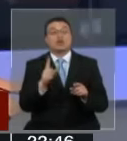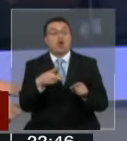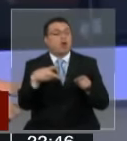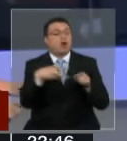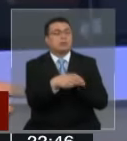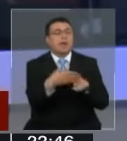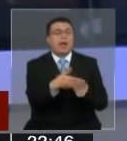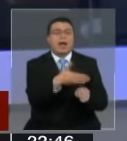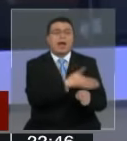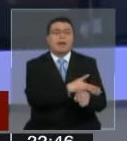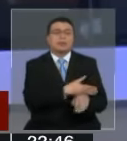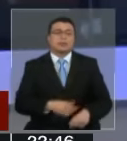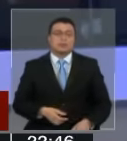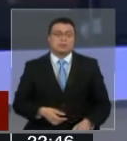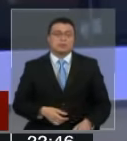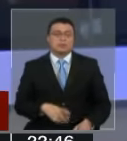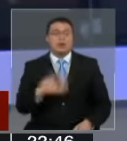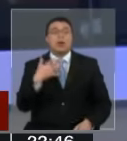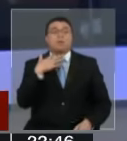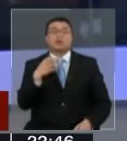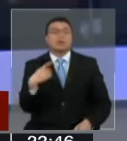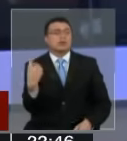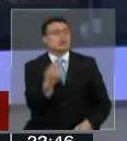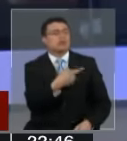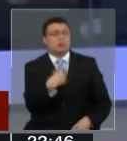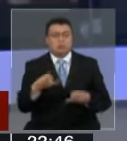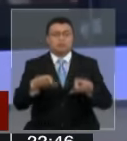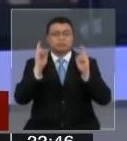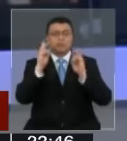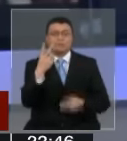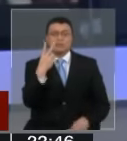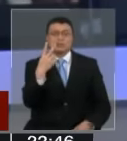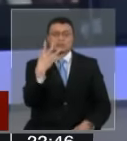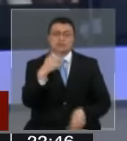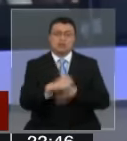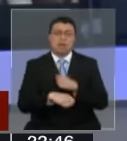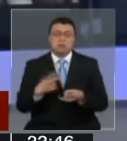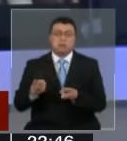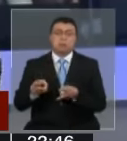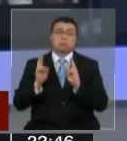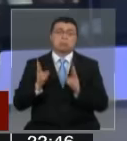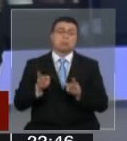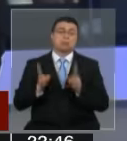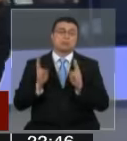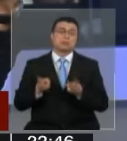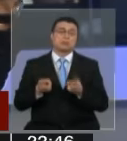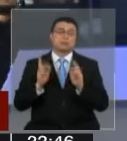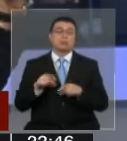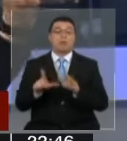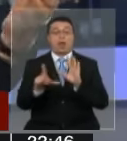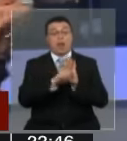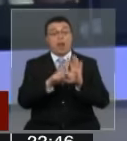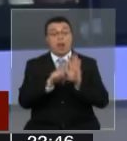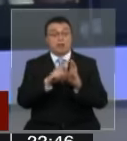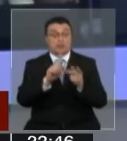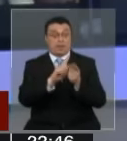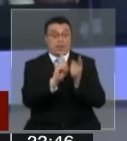tiempo? ¿Por qué hemos permitido durante 25 años que una ley que se